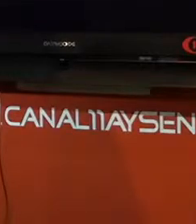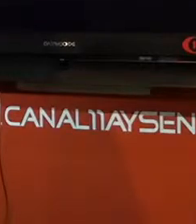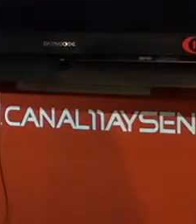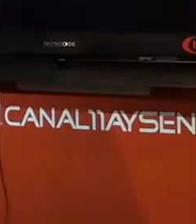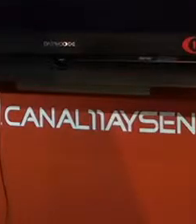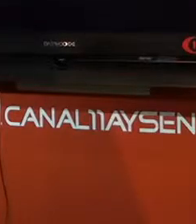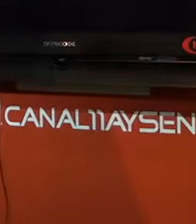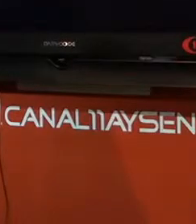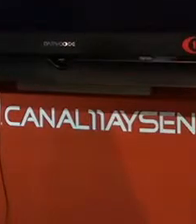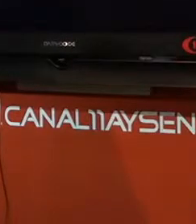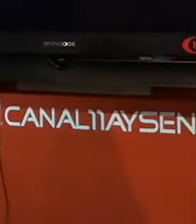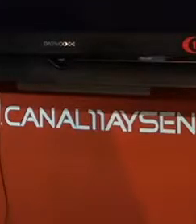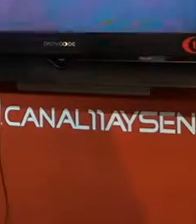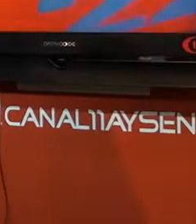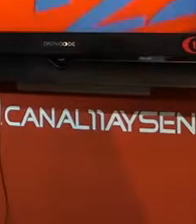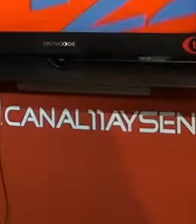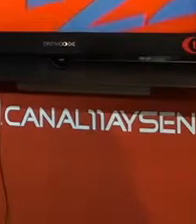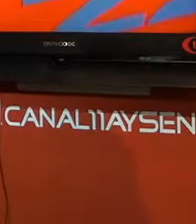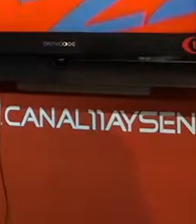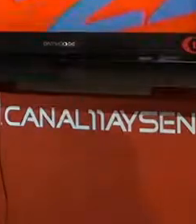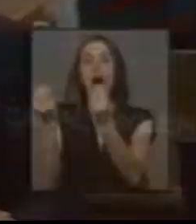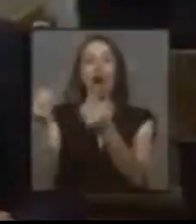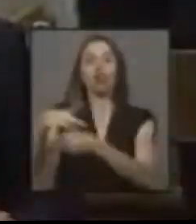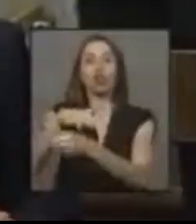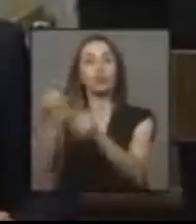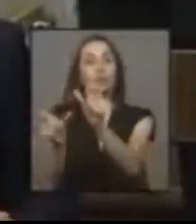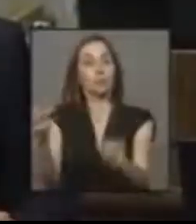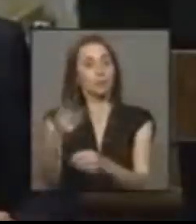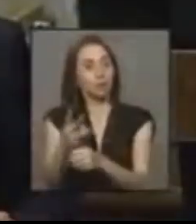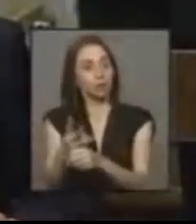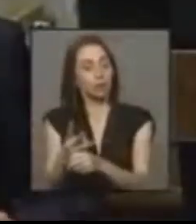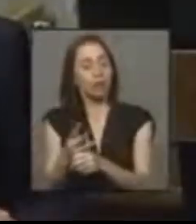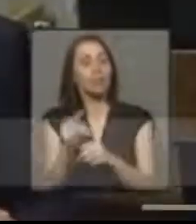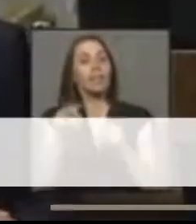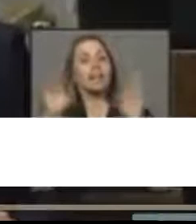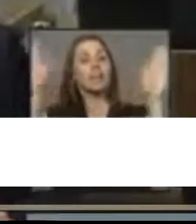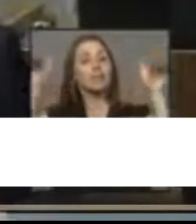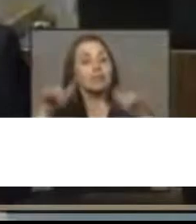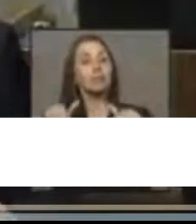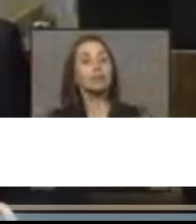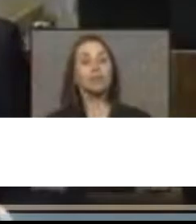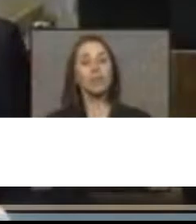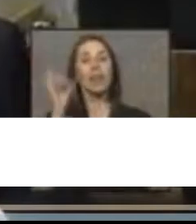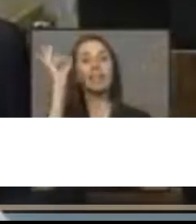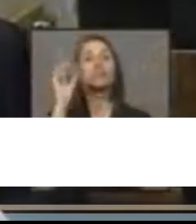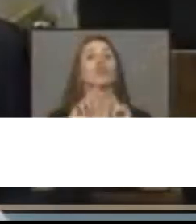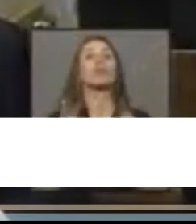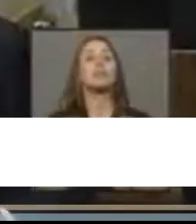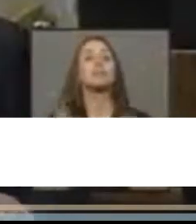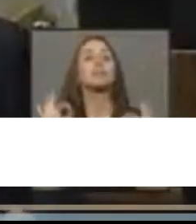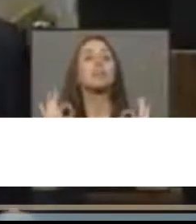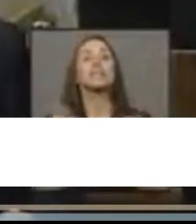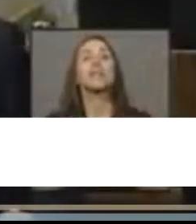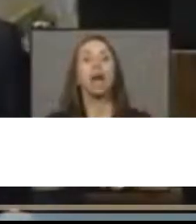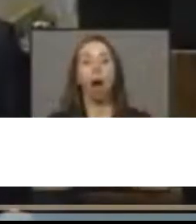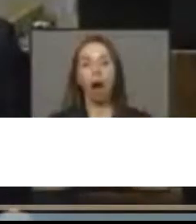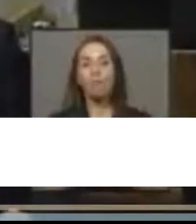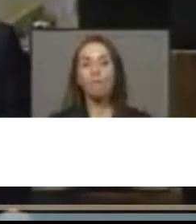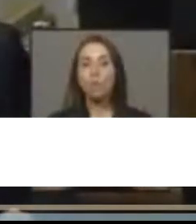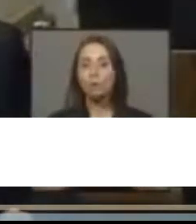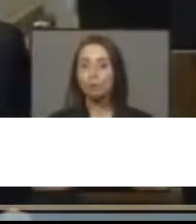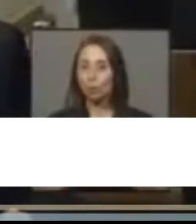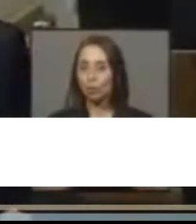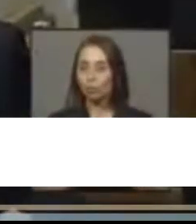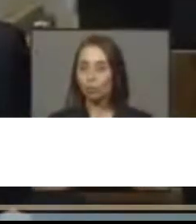compensación hasta antes del año 2012. Hoy día nos convoca un tema súper particular, que es el abuso, como así